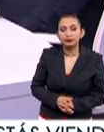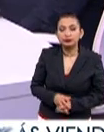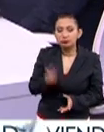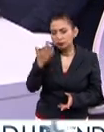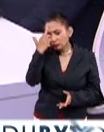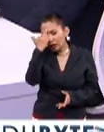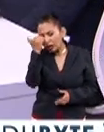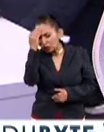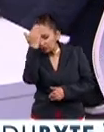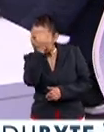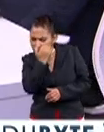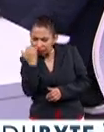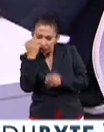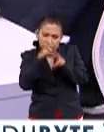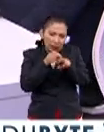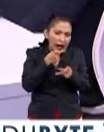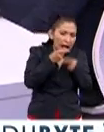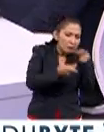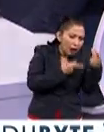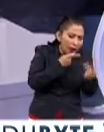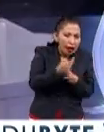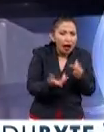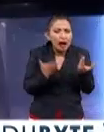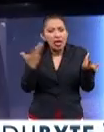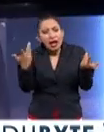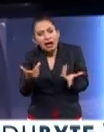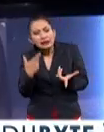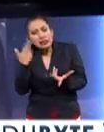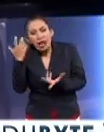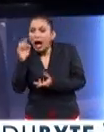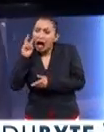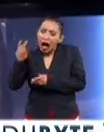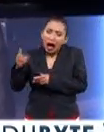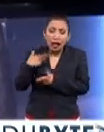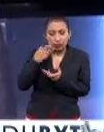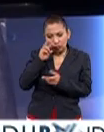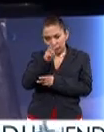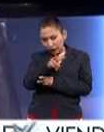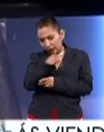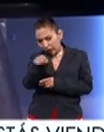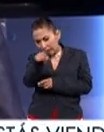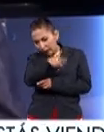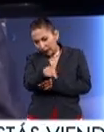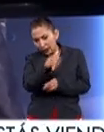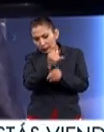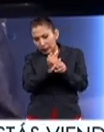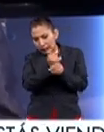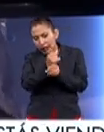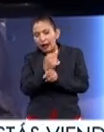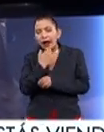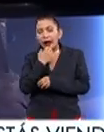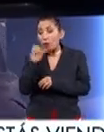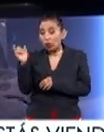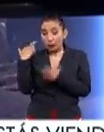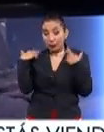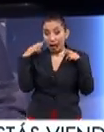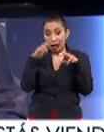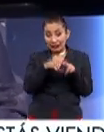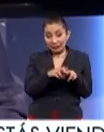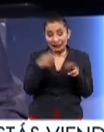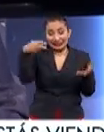que razonen, que argumenten, que generalicen. Claro, entonces nos fijamos en lo que dice la investigación y decimos, cuando los